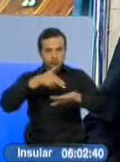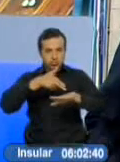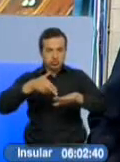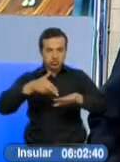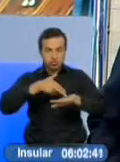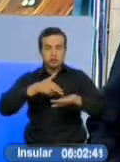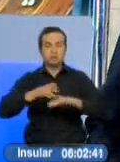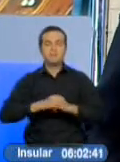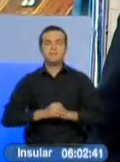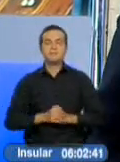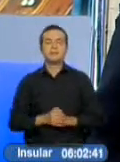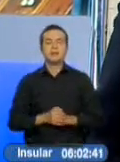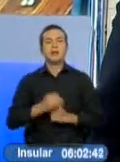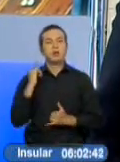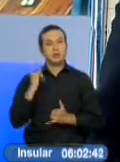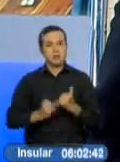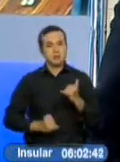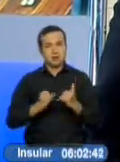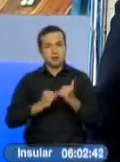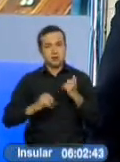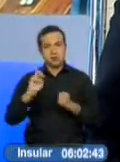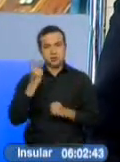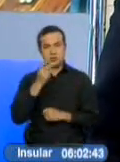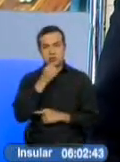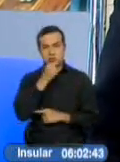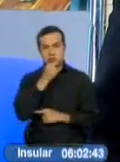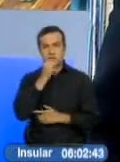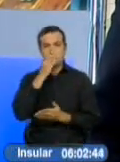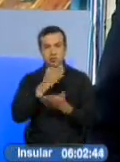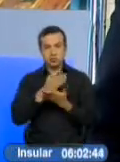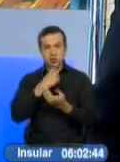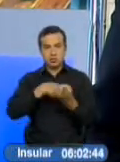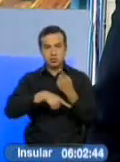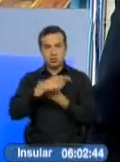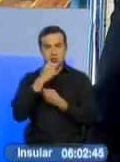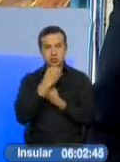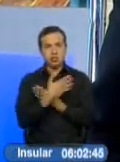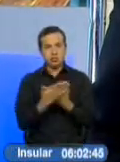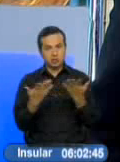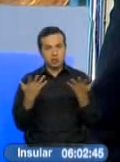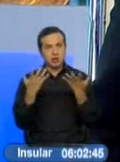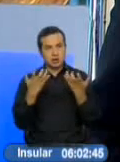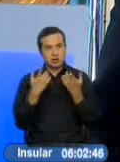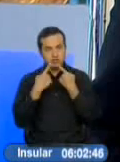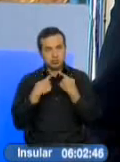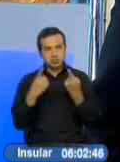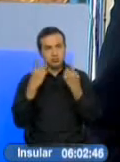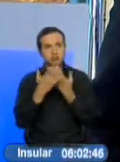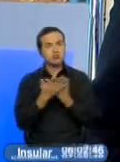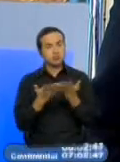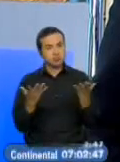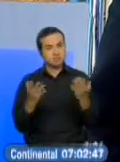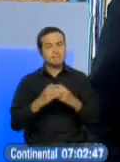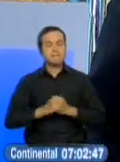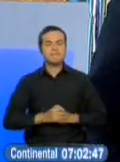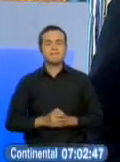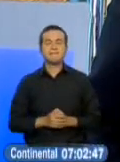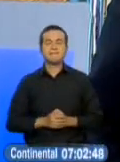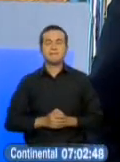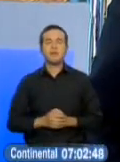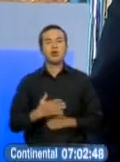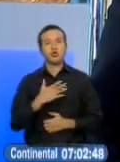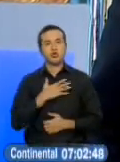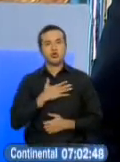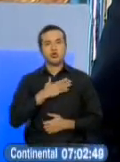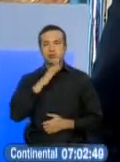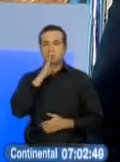por cierto. Al finalizar mi segunda entrevista, iré a un corte y regresaré con un comentario que quiero compartir con ustedes. Yo me